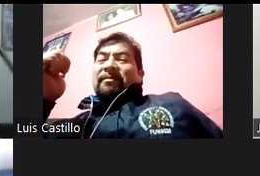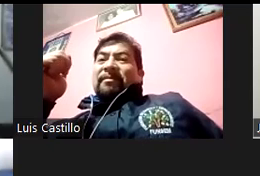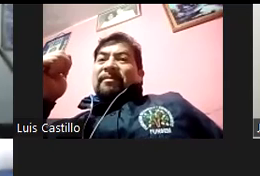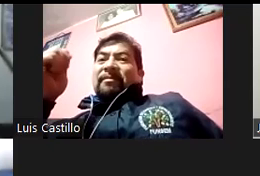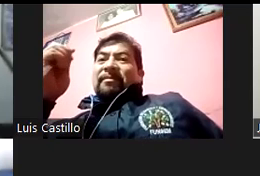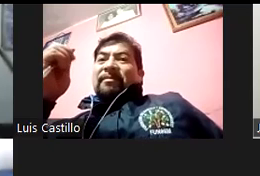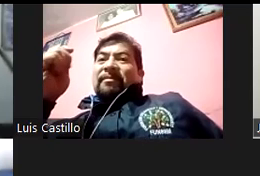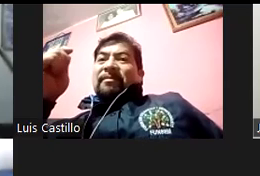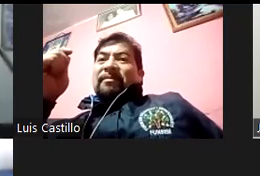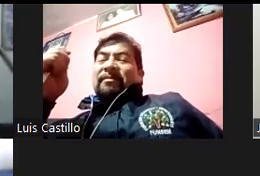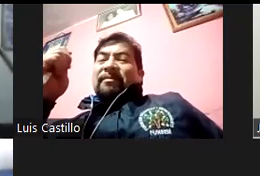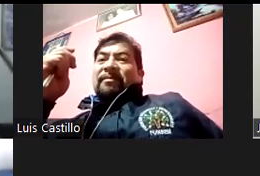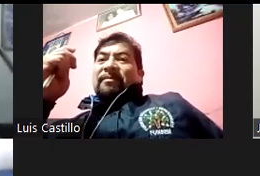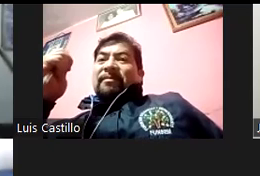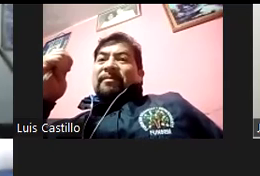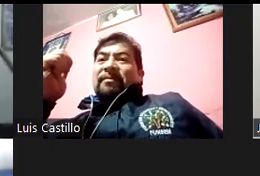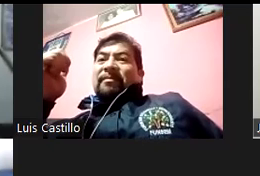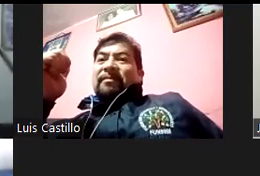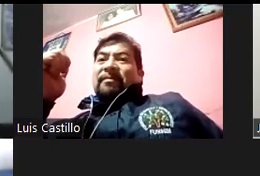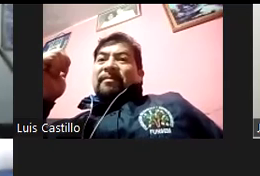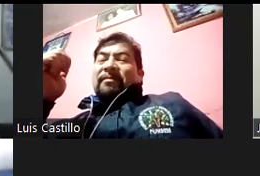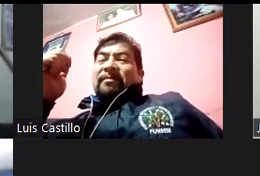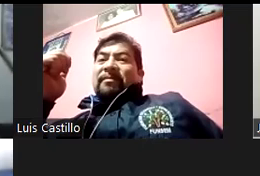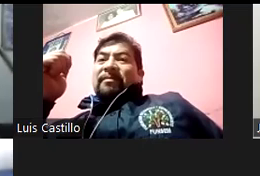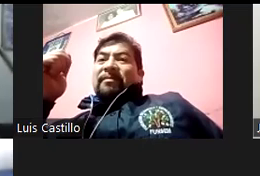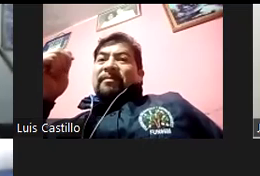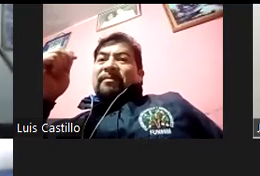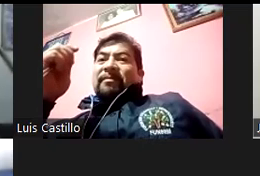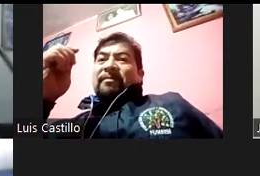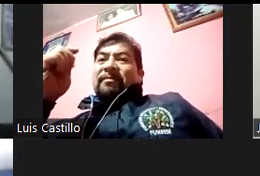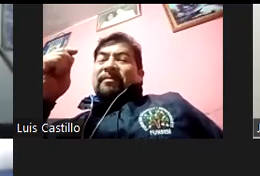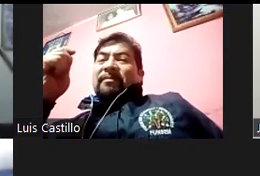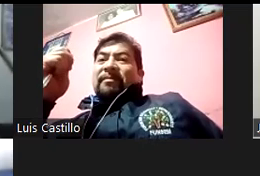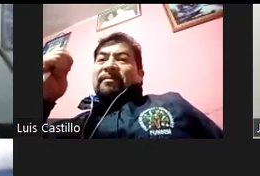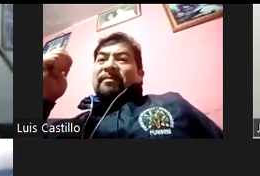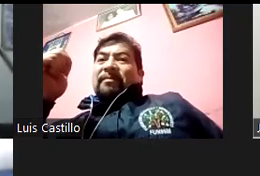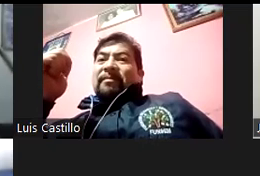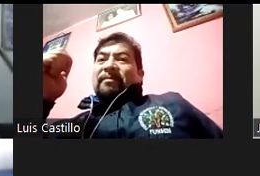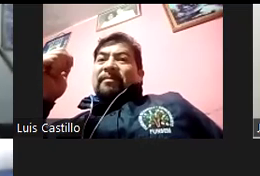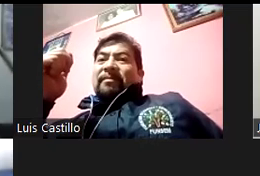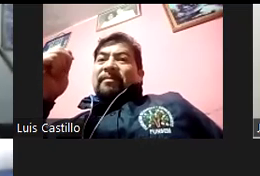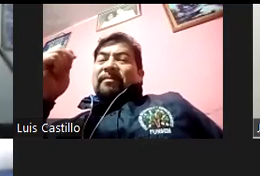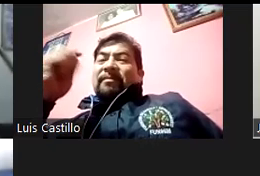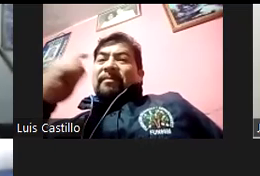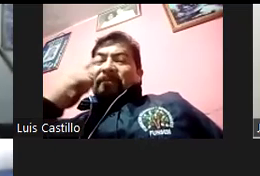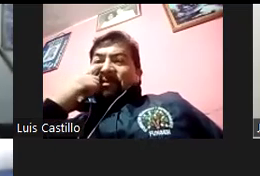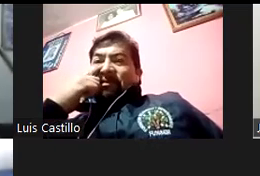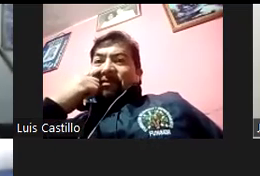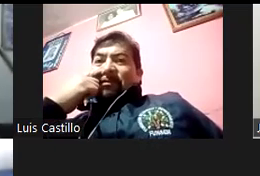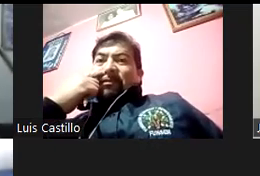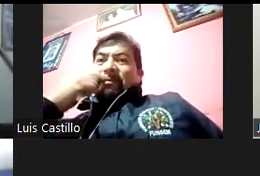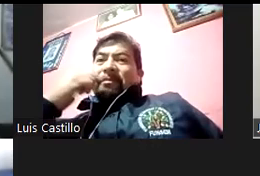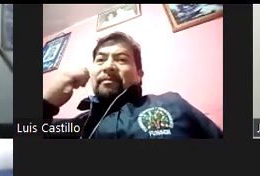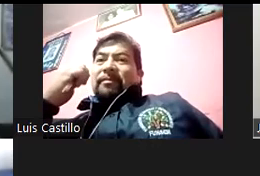puede causar gastritis, ¿sí? Y peor si no me alimento correctamente. Y como dice su abuelita, ejemplo, yo si no tomo café en